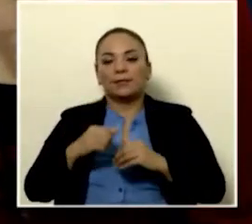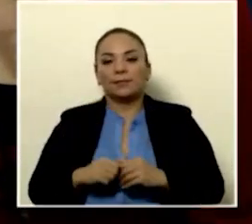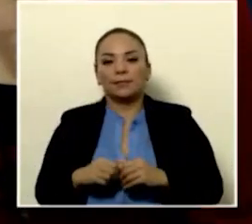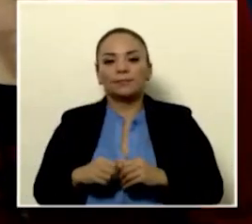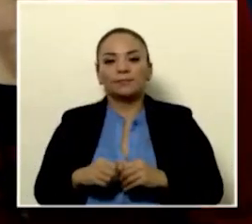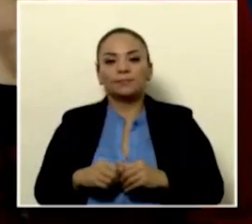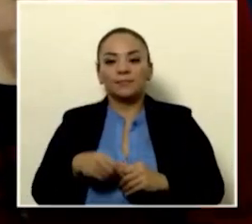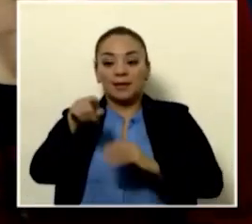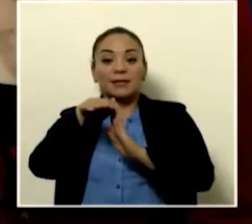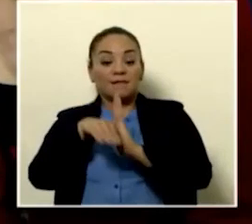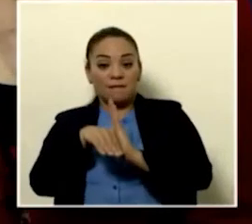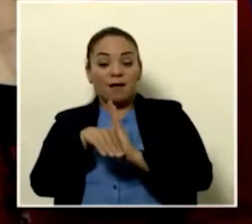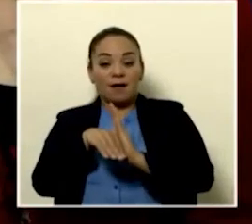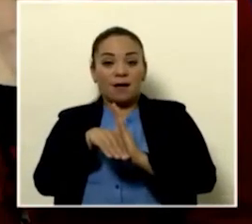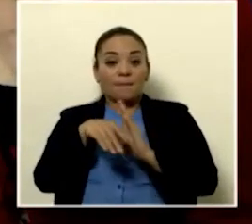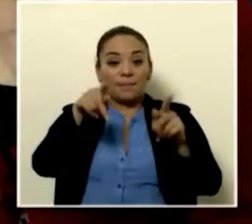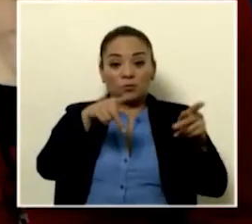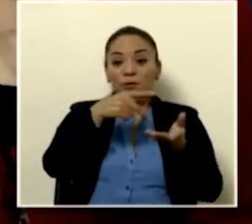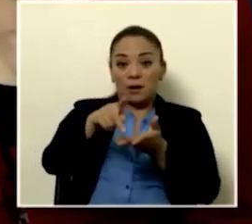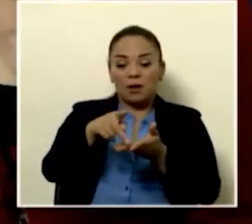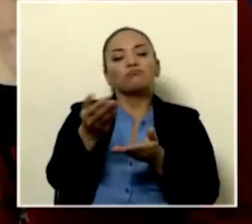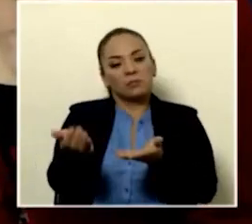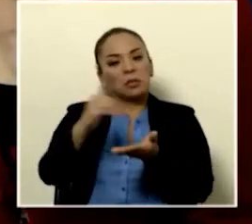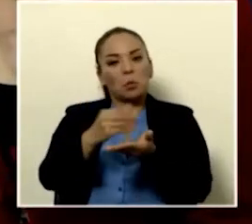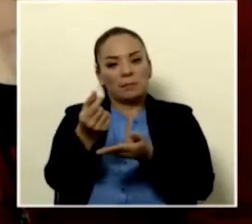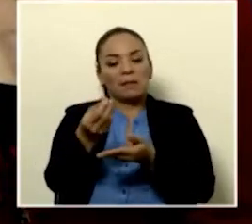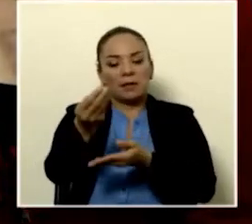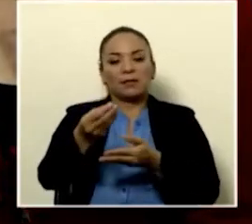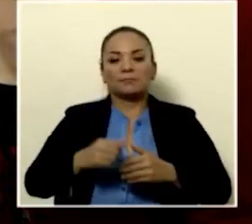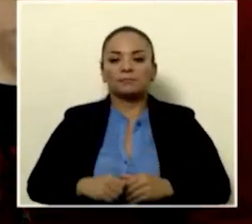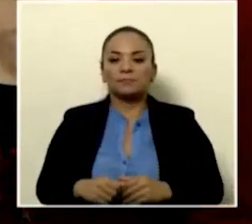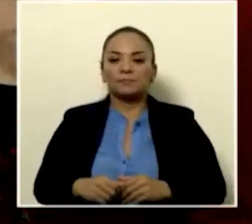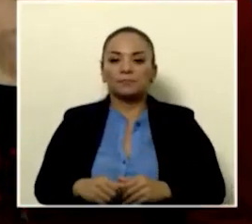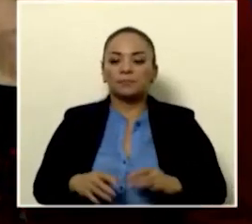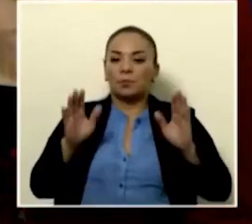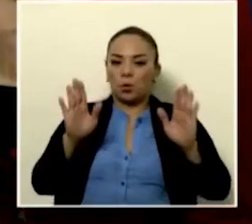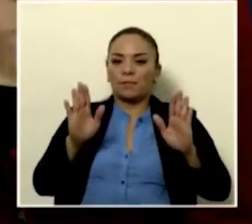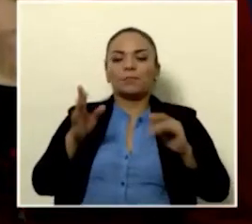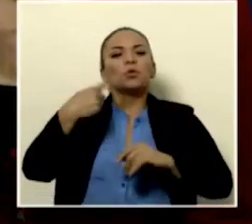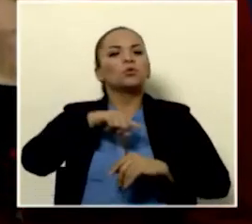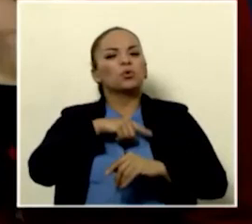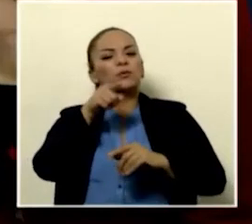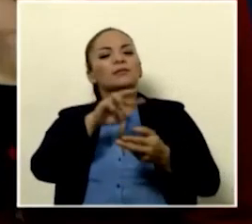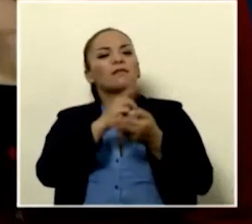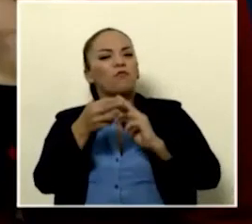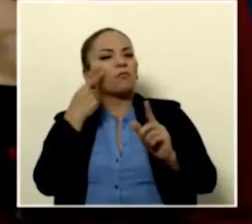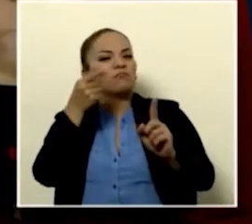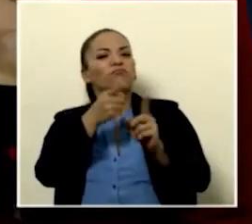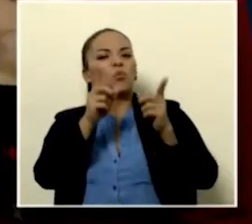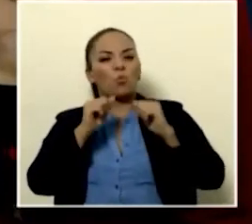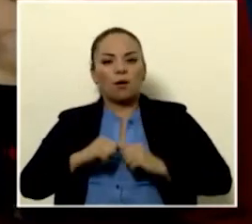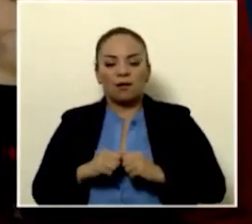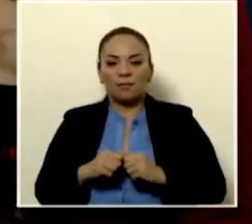sentido esa rebaja le será reconocida a los costarricenses. ¿Qué es lo que pretendemos hacer con la reforma de ley? Es dejar